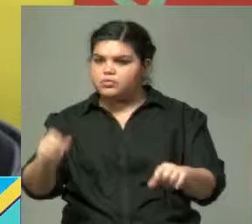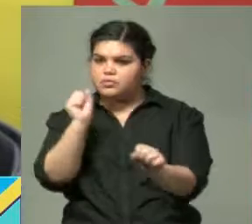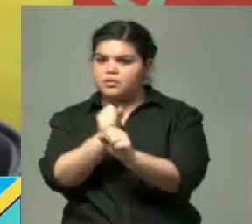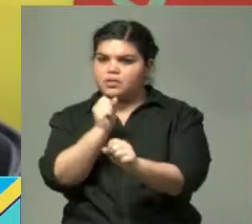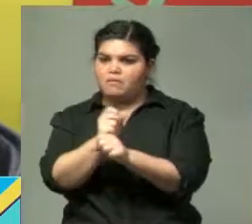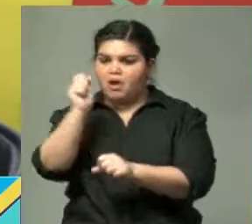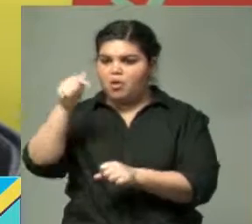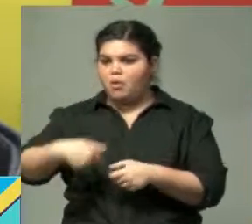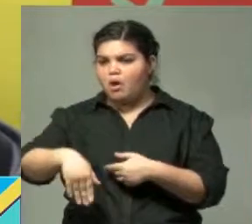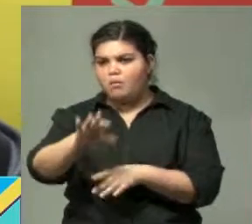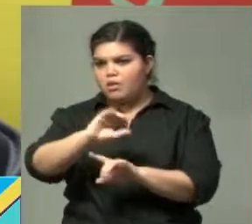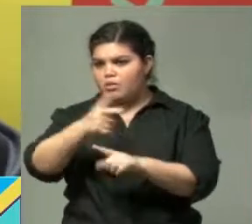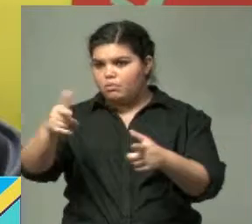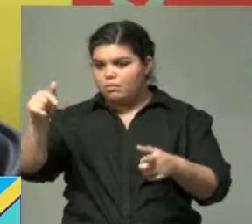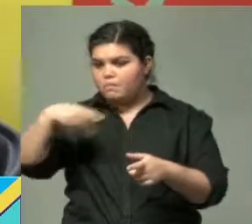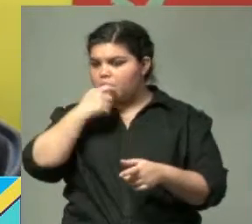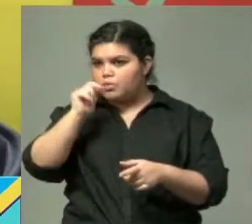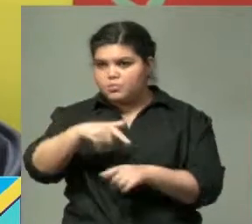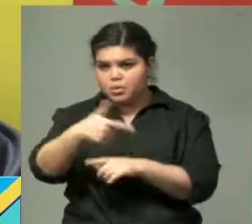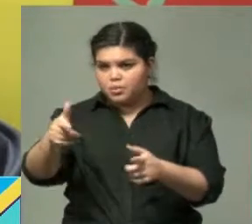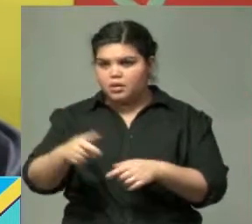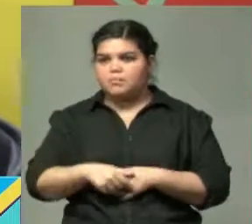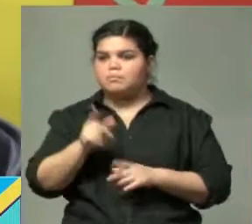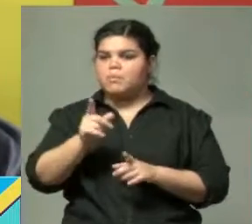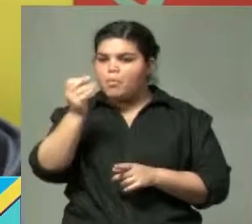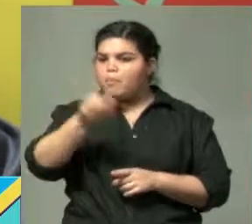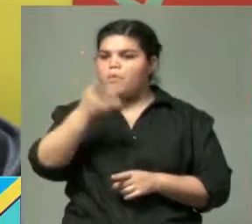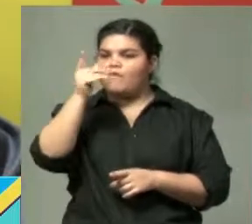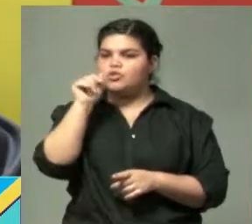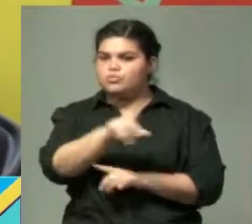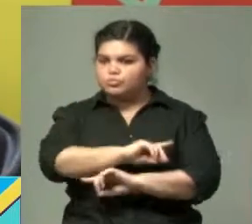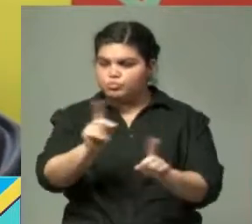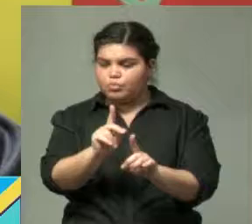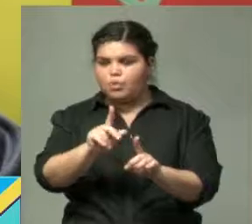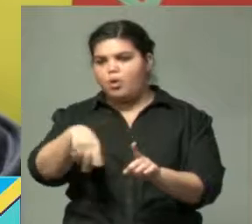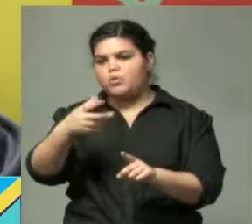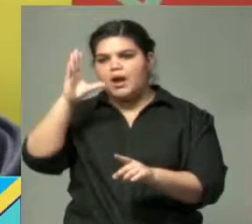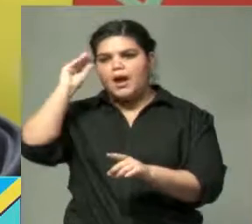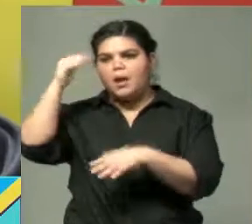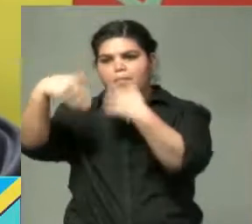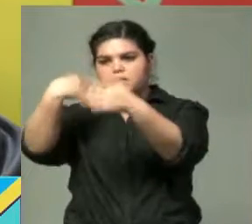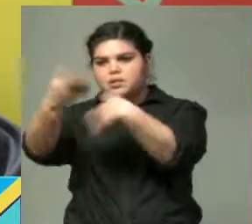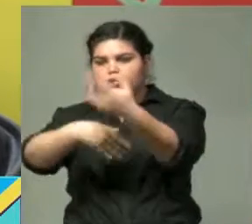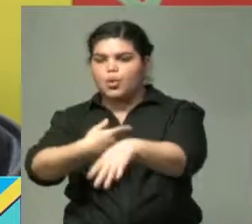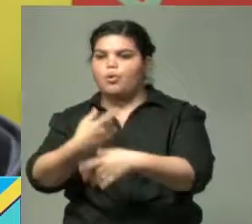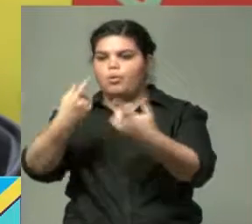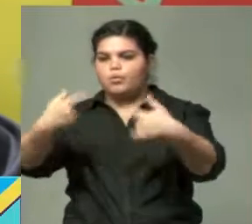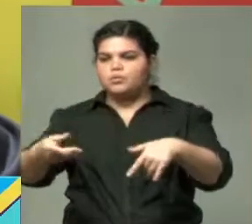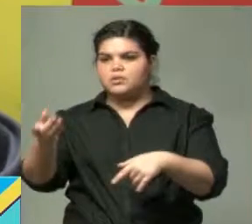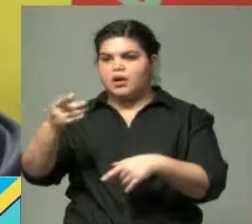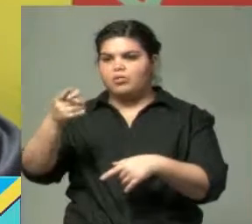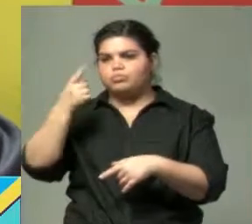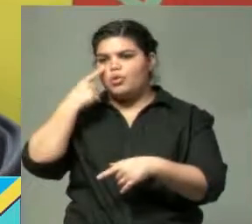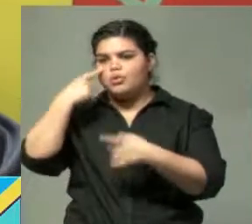no las hay en Mendoza. No en cuanto a profesión en sí, sino una capacitación o un conocimiento del trabajador